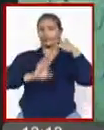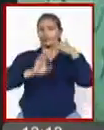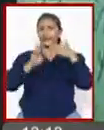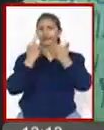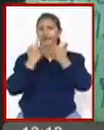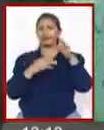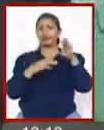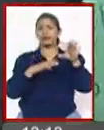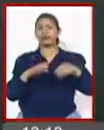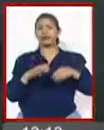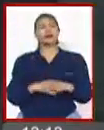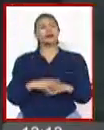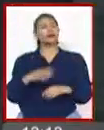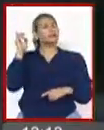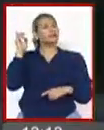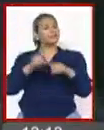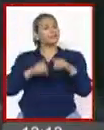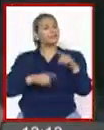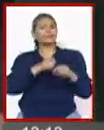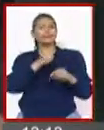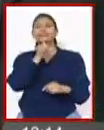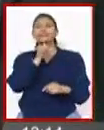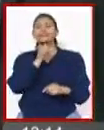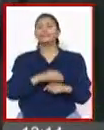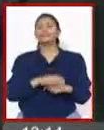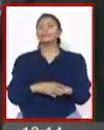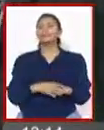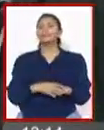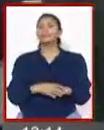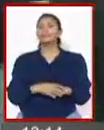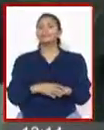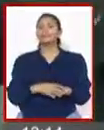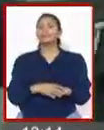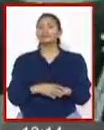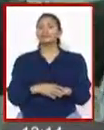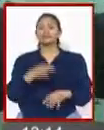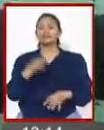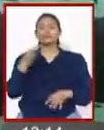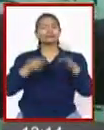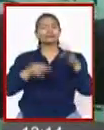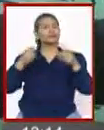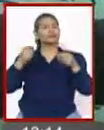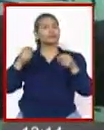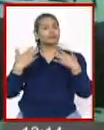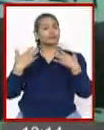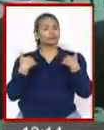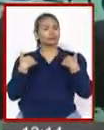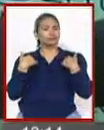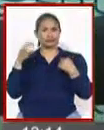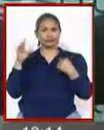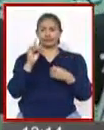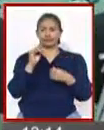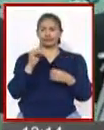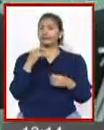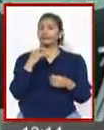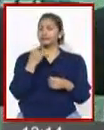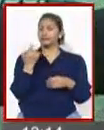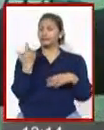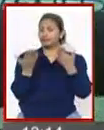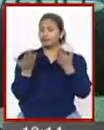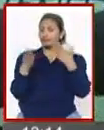que se ha vivido. Sí, no podemos más soportar esta chicanería de la justicia que tenemos en nuestro país. Ya ha muerto una